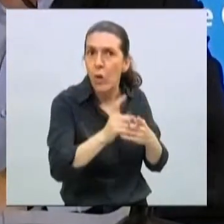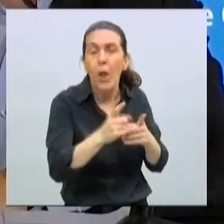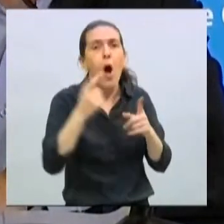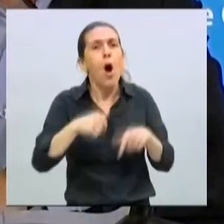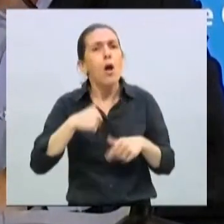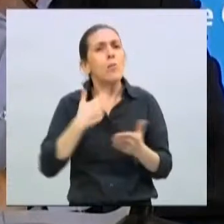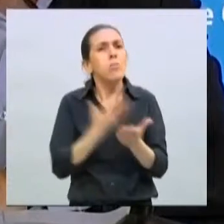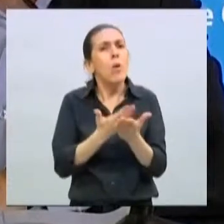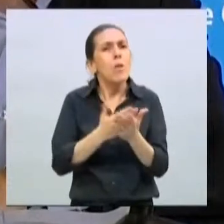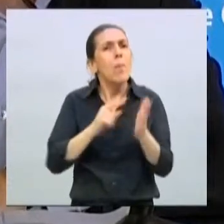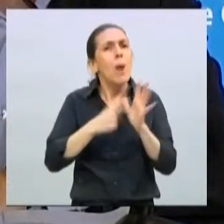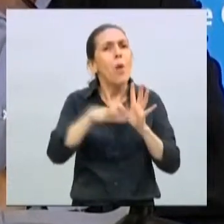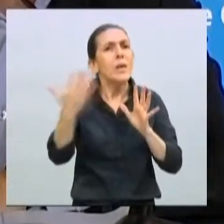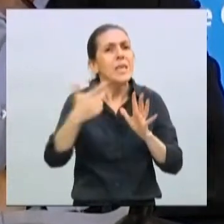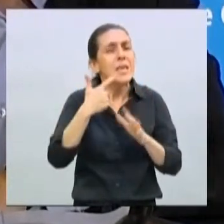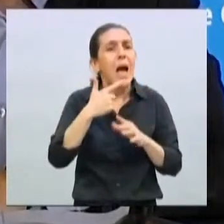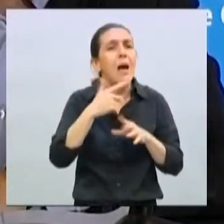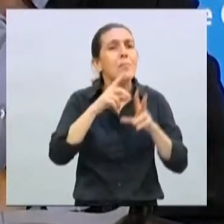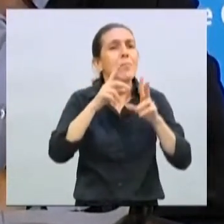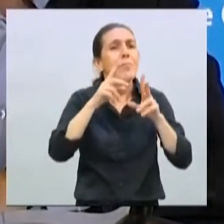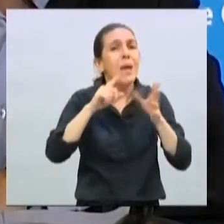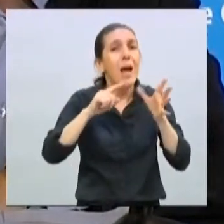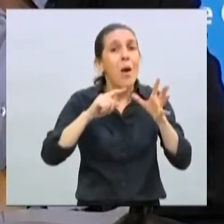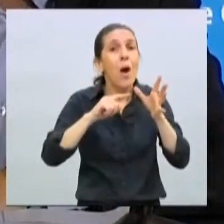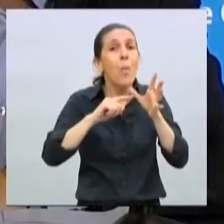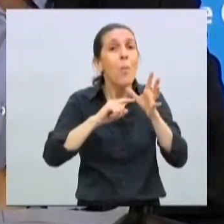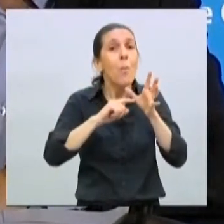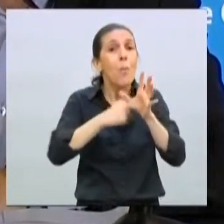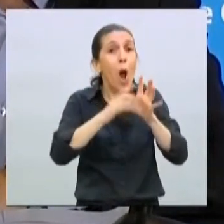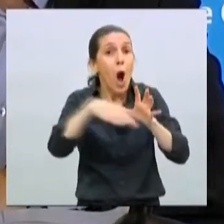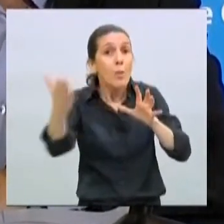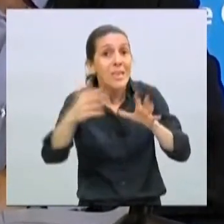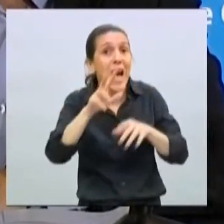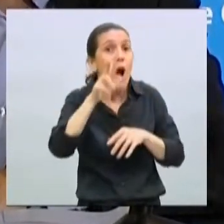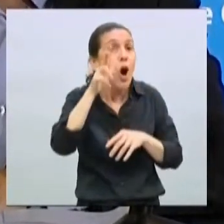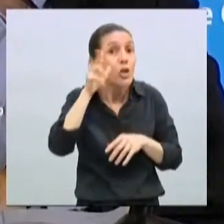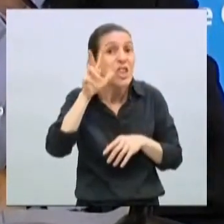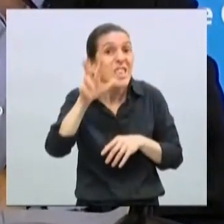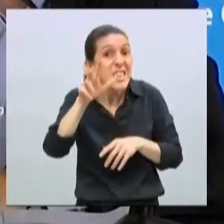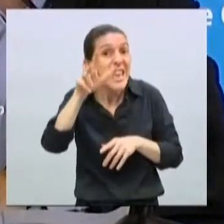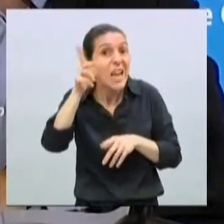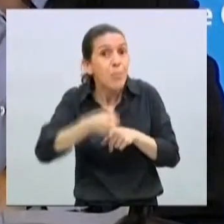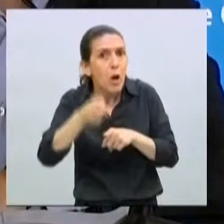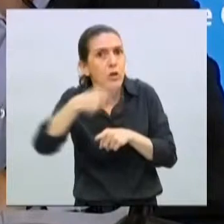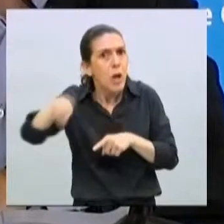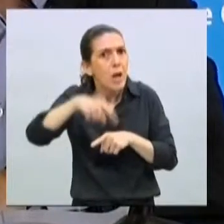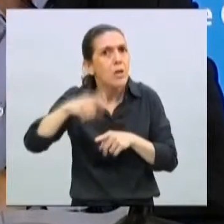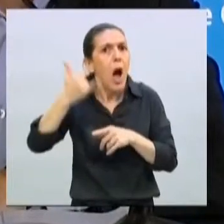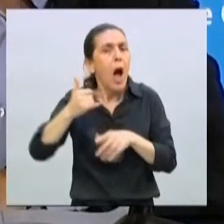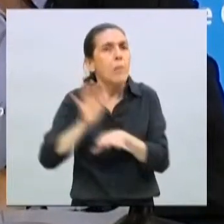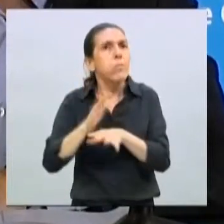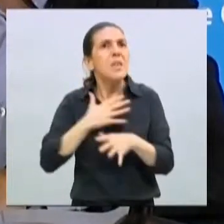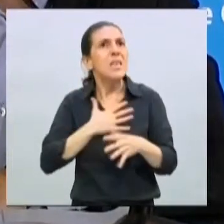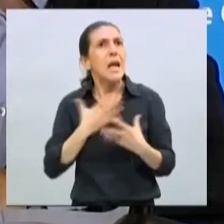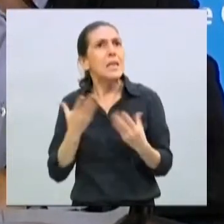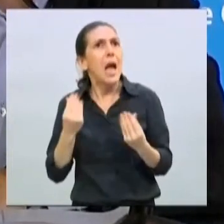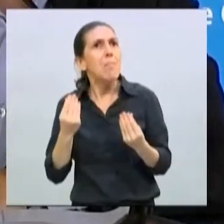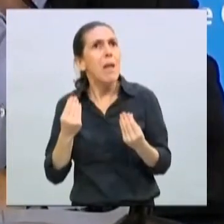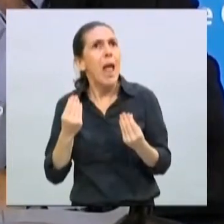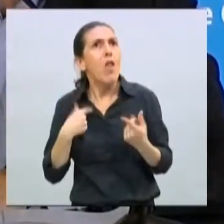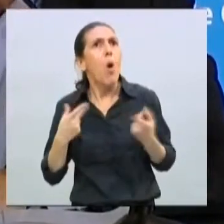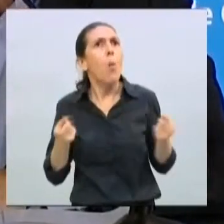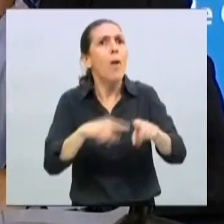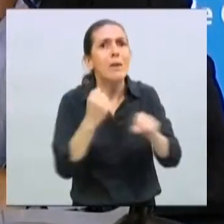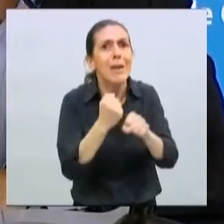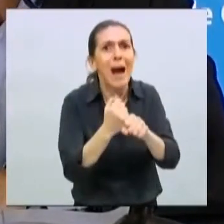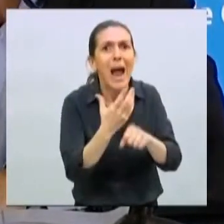el 83% en el Gran Buenos Aires tendría miedo, se sentiría nervioso de volver a sus actividades